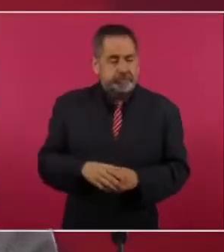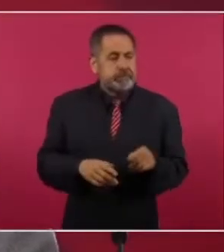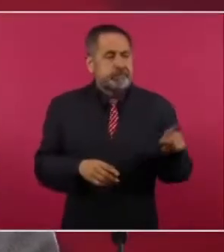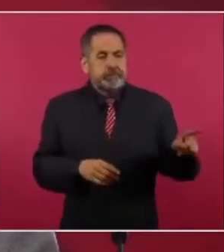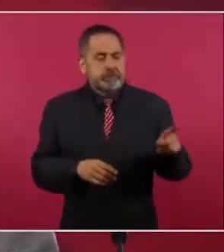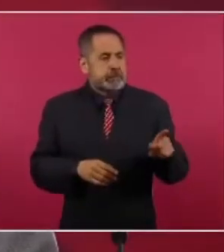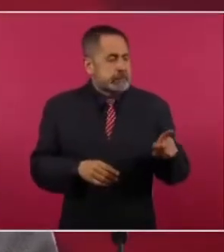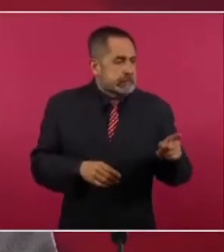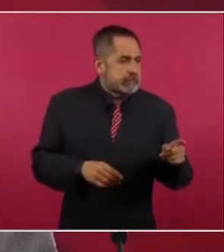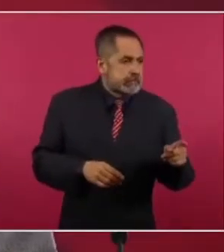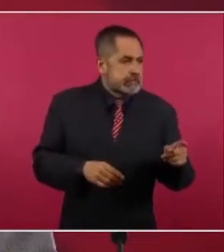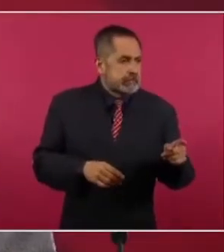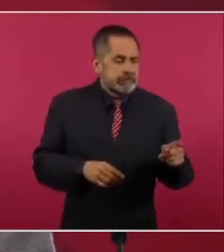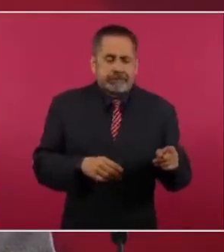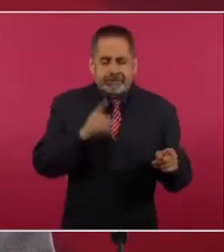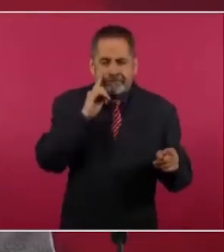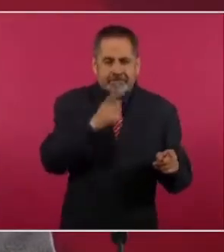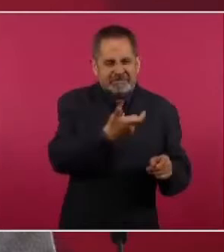resisten cañonazos,